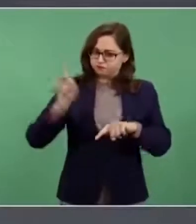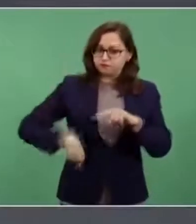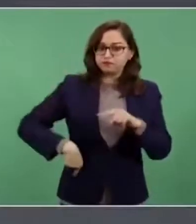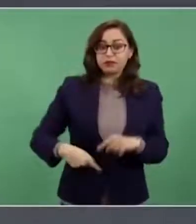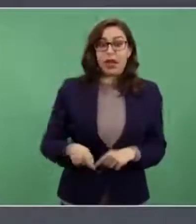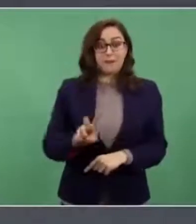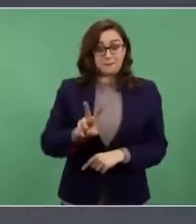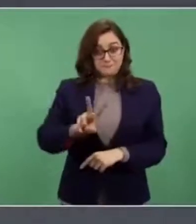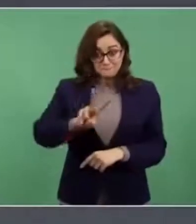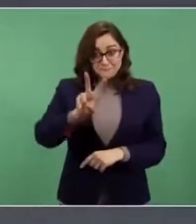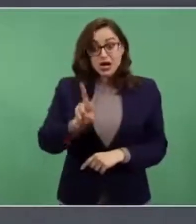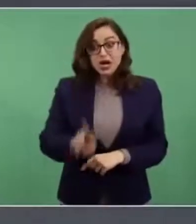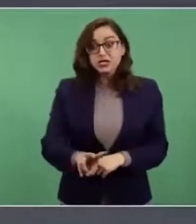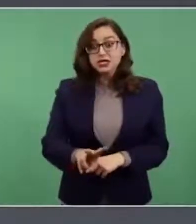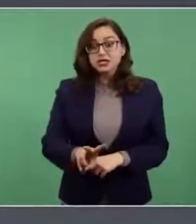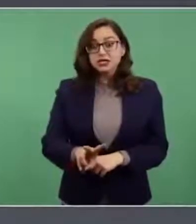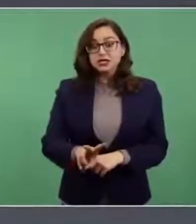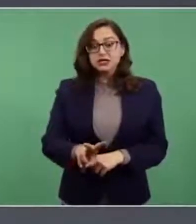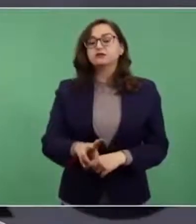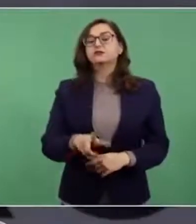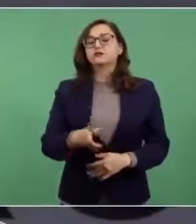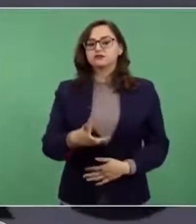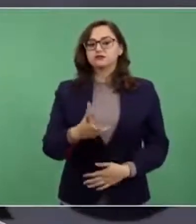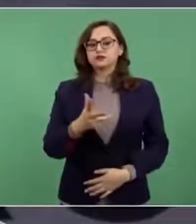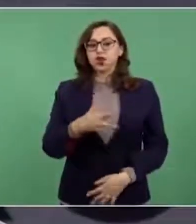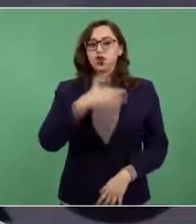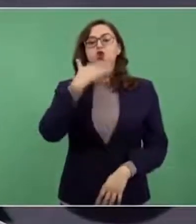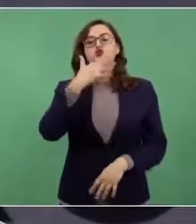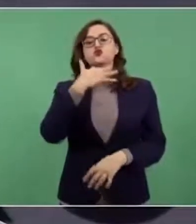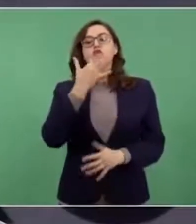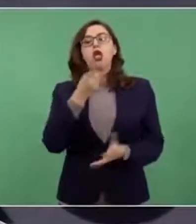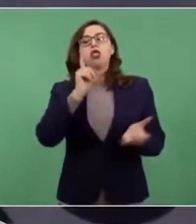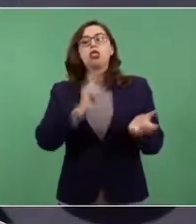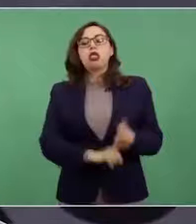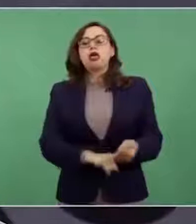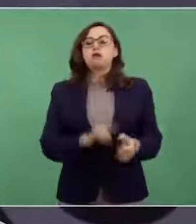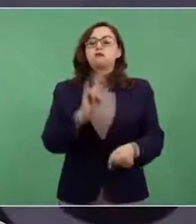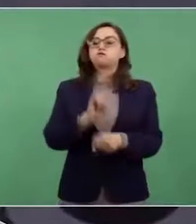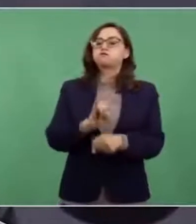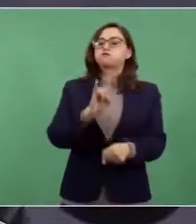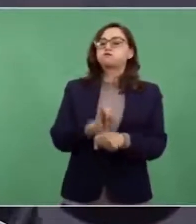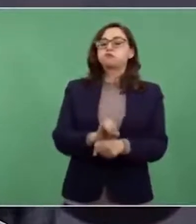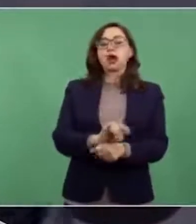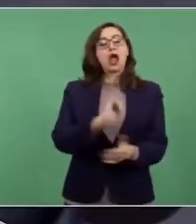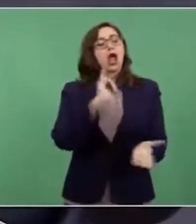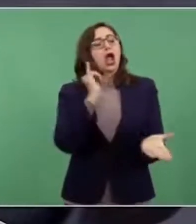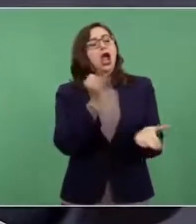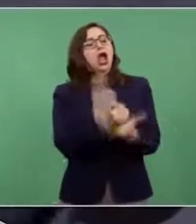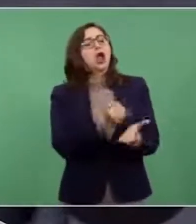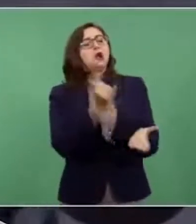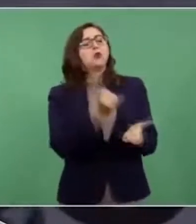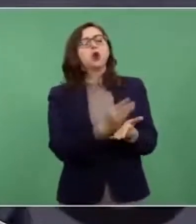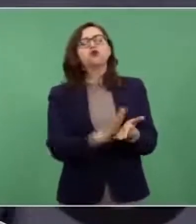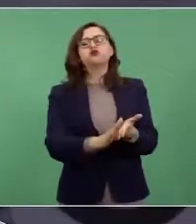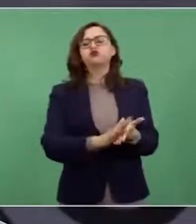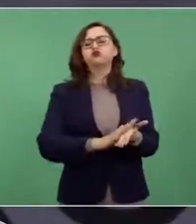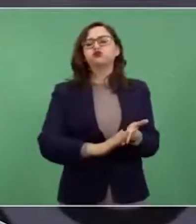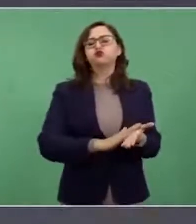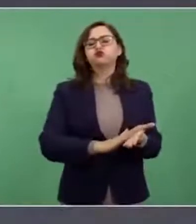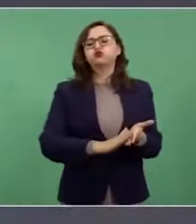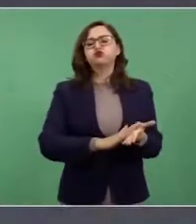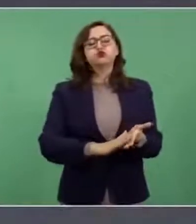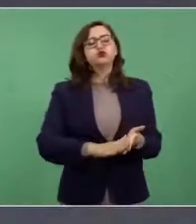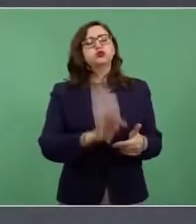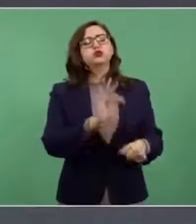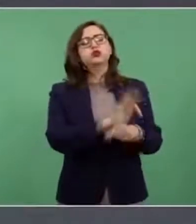eso es corrupción legalizada, la condonación de impuestos a